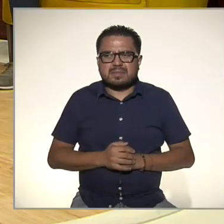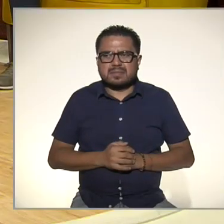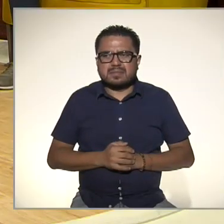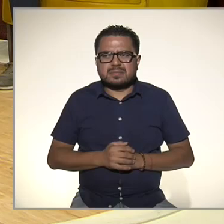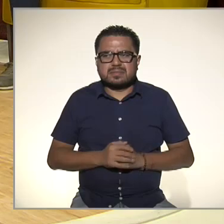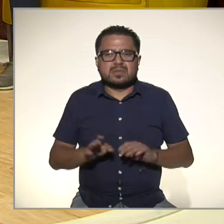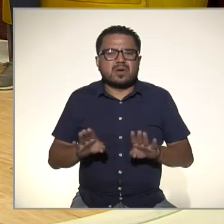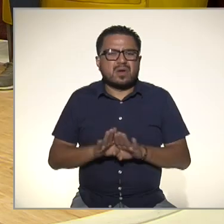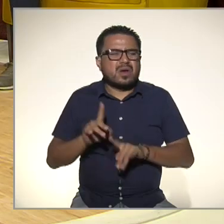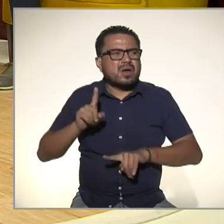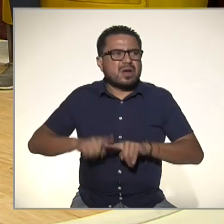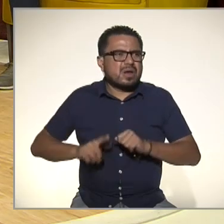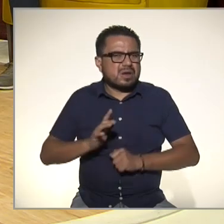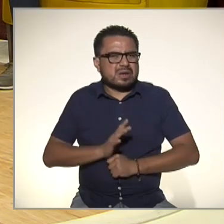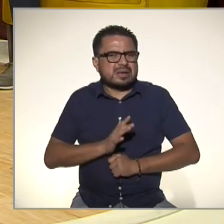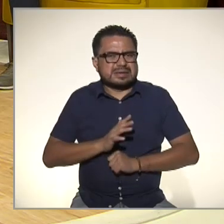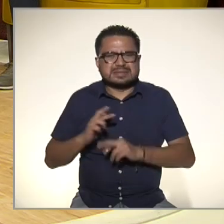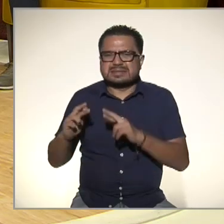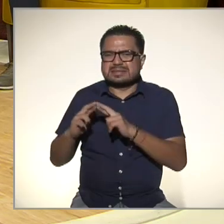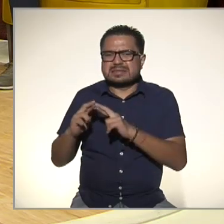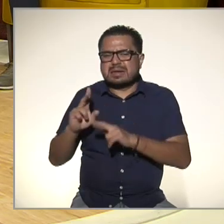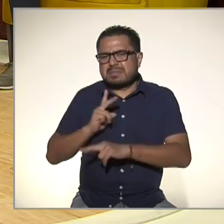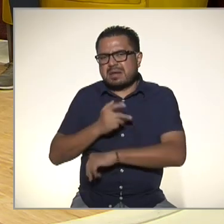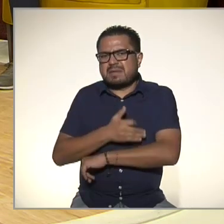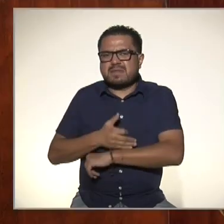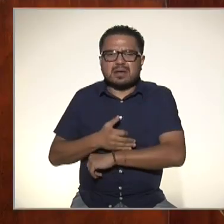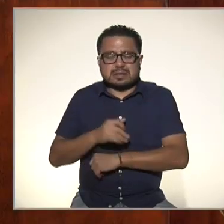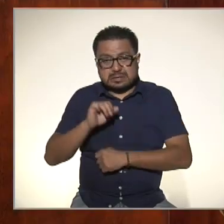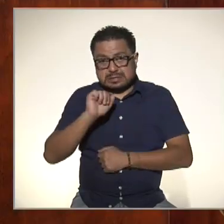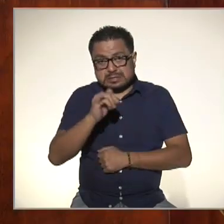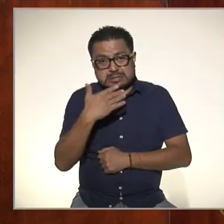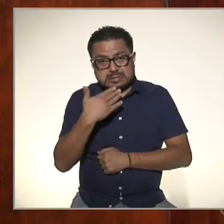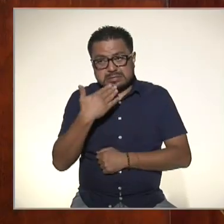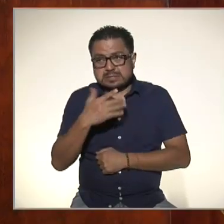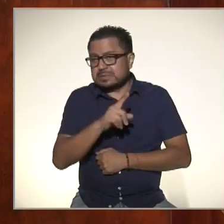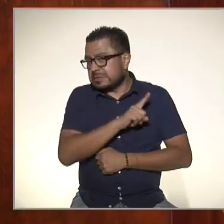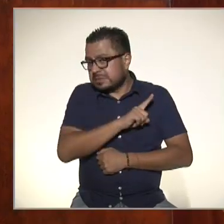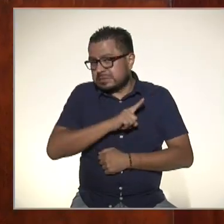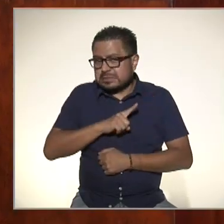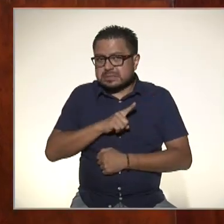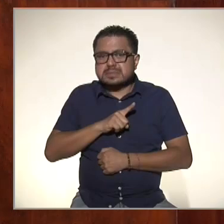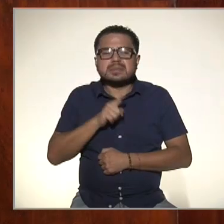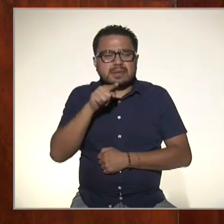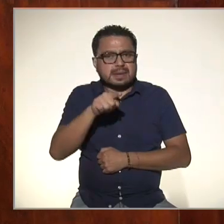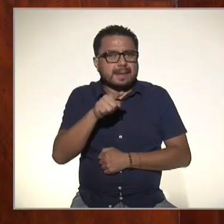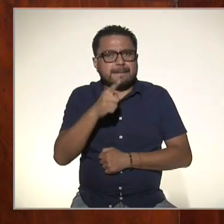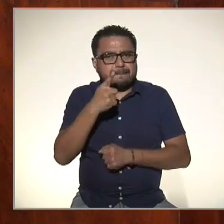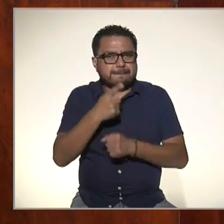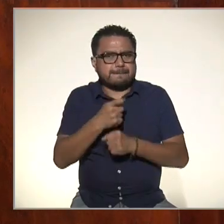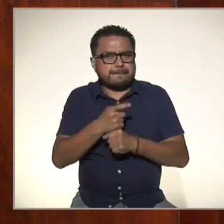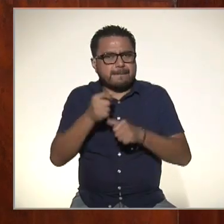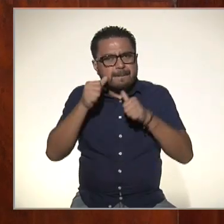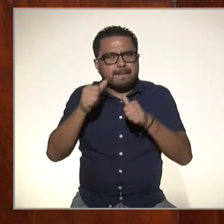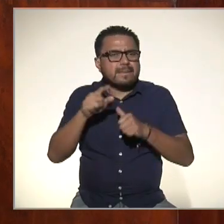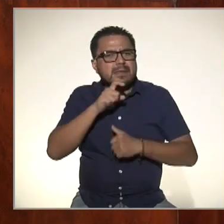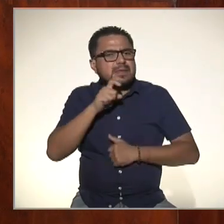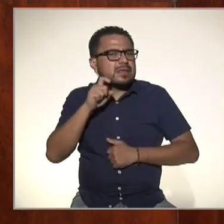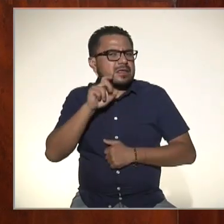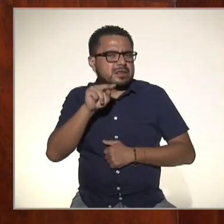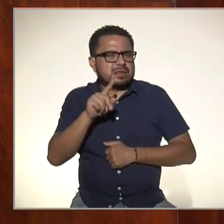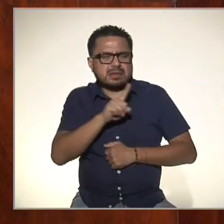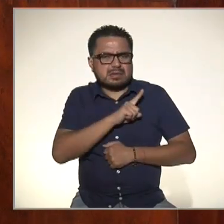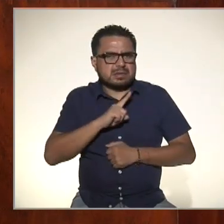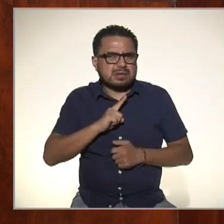¿Cómo romper creencias? Claro, pues yo creo que sí que bueno que hay que tener en cuenta en primera instancia que la sexualidad no tiene que